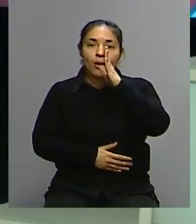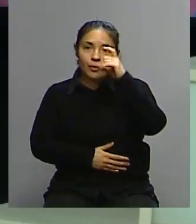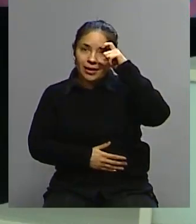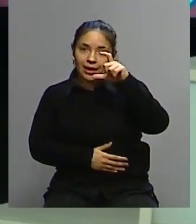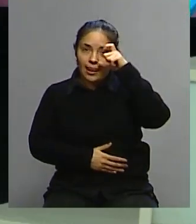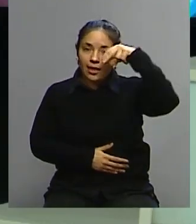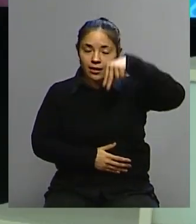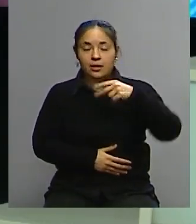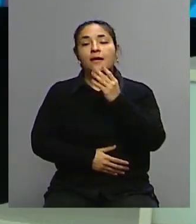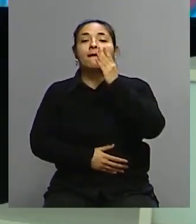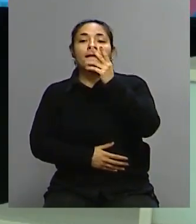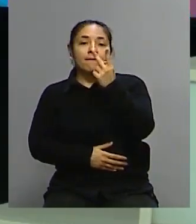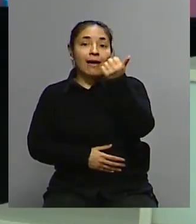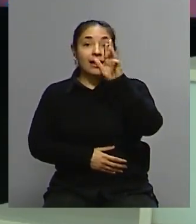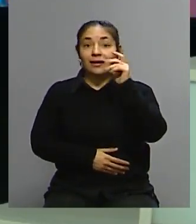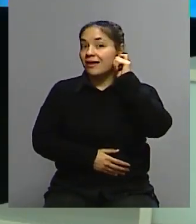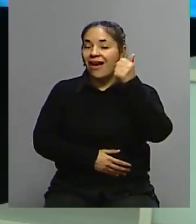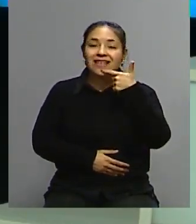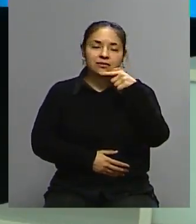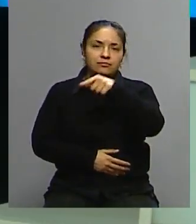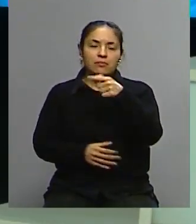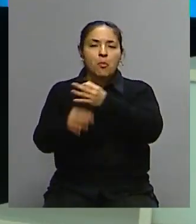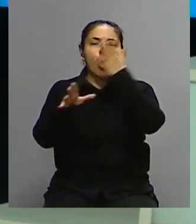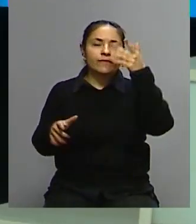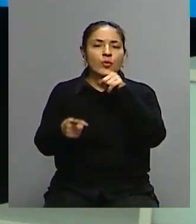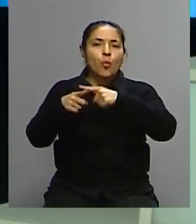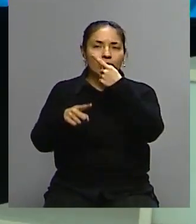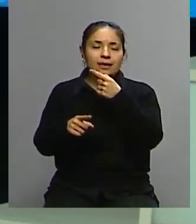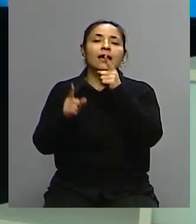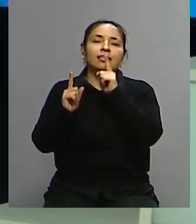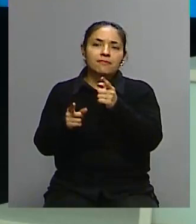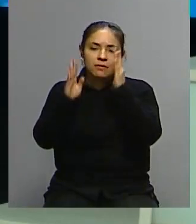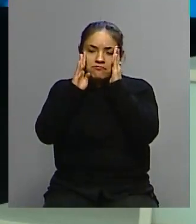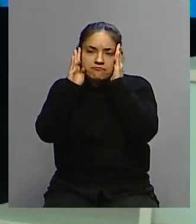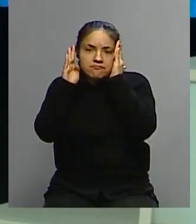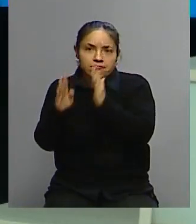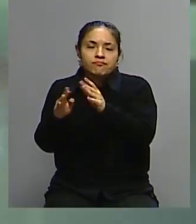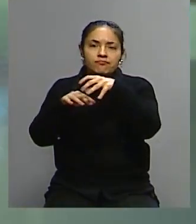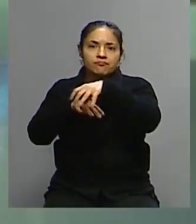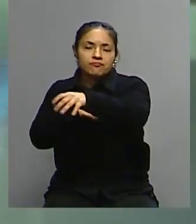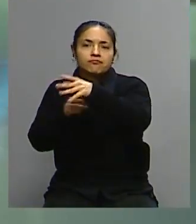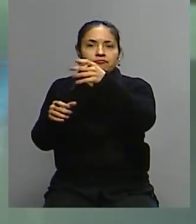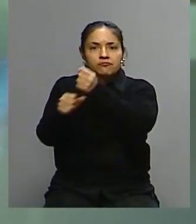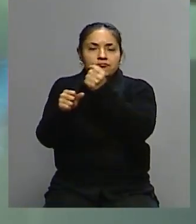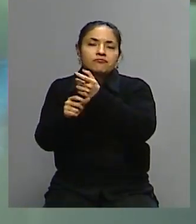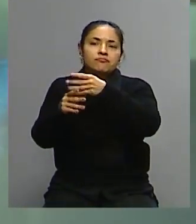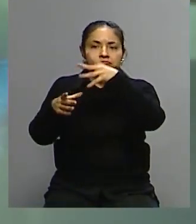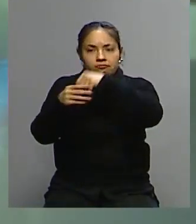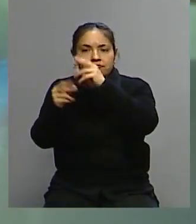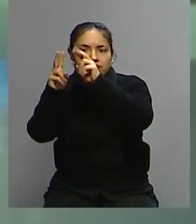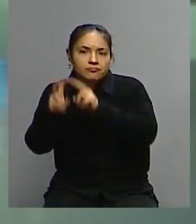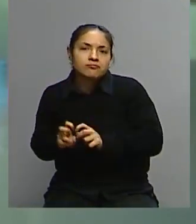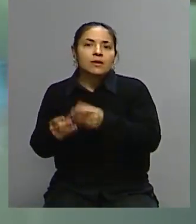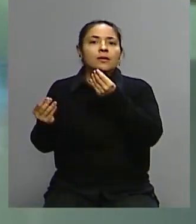hay que decir que además especialista, estudia y trabaja sobre temas de vejeces y personas mayores. Decíamos desde el comienzo